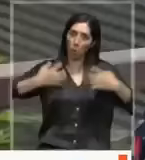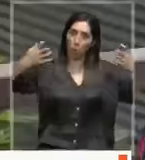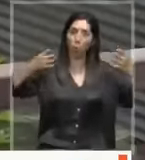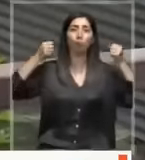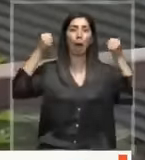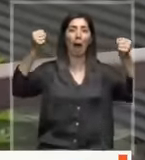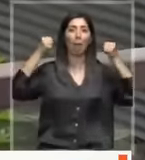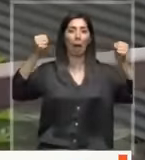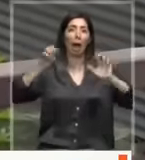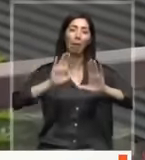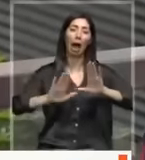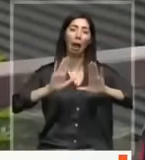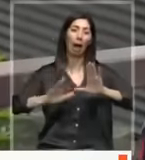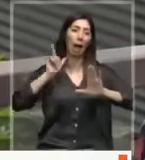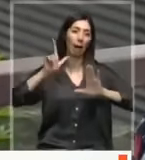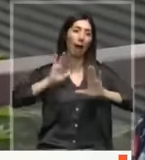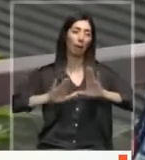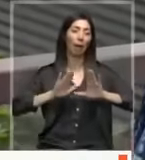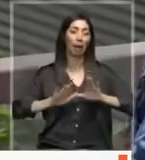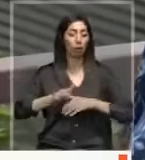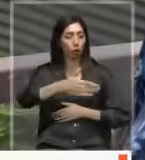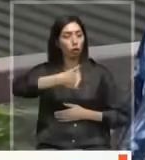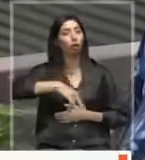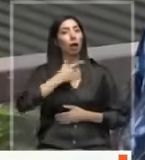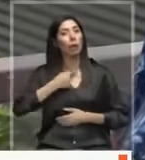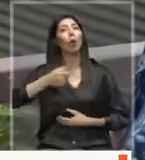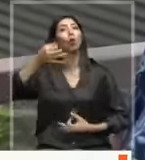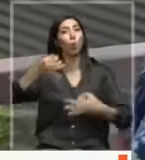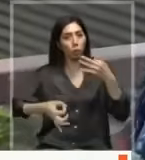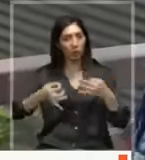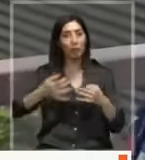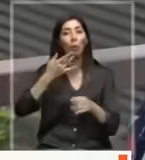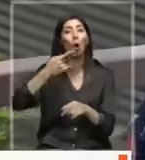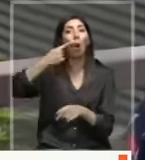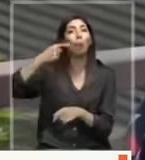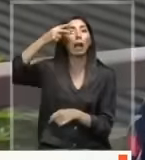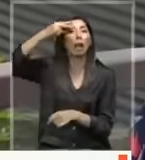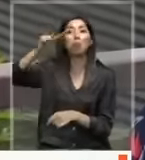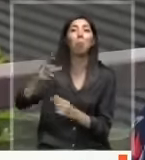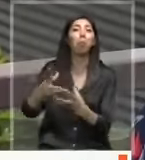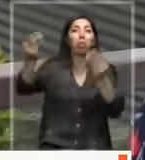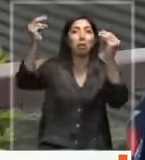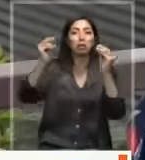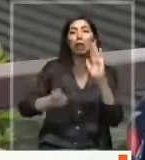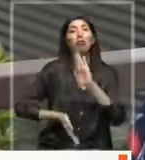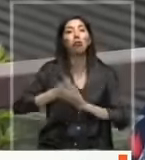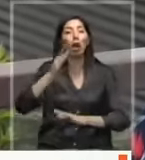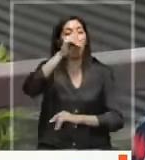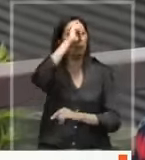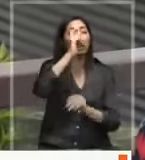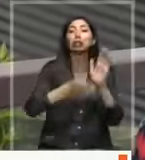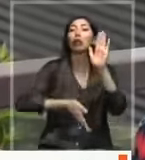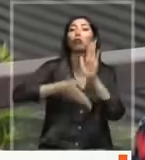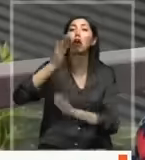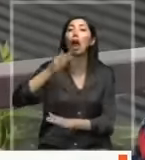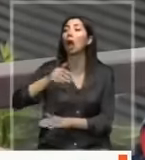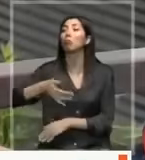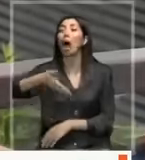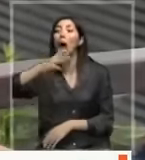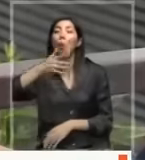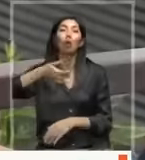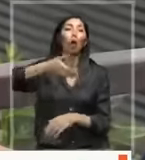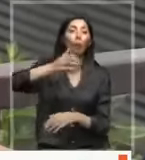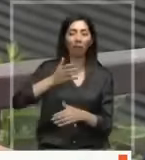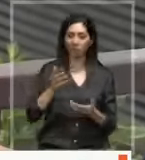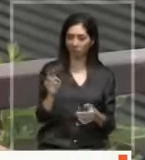calles. Entonces lo que nosotros esperamos es que se haga justicia, porque el haitiano hoy día se escapó. Se escapó del hospital, andaba tomando agua. Entonces, ¿qué